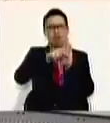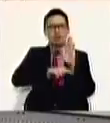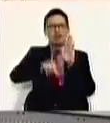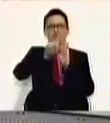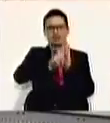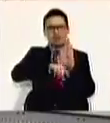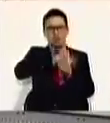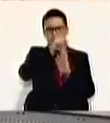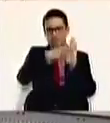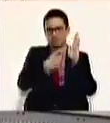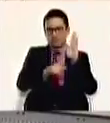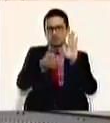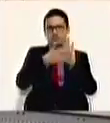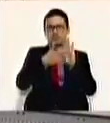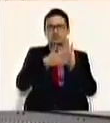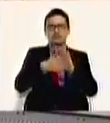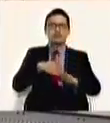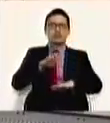quiero agregar